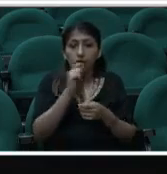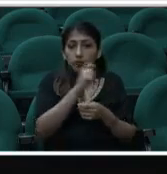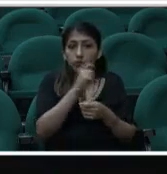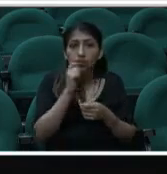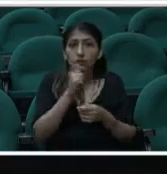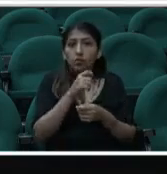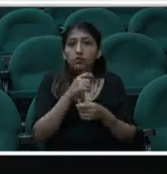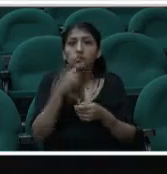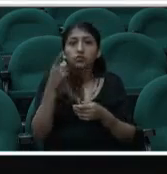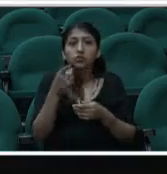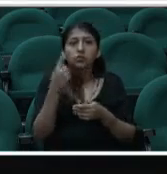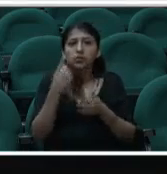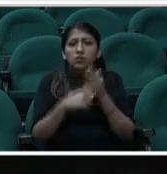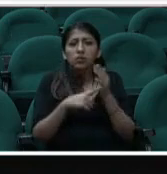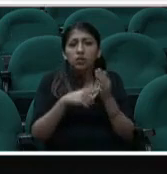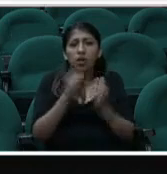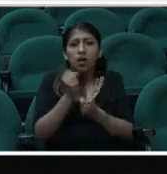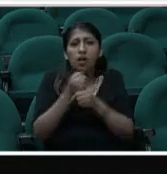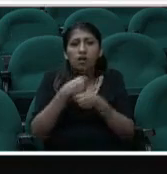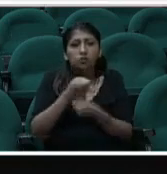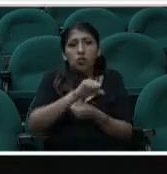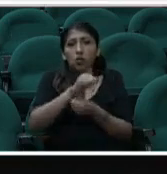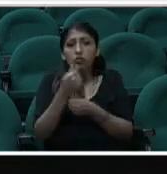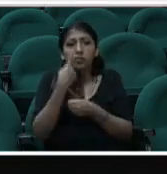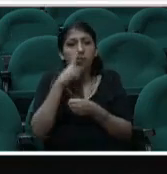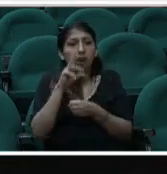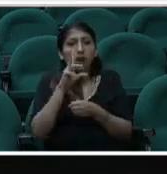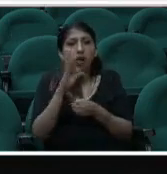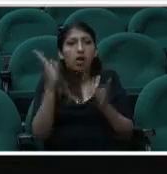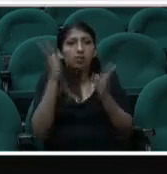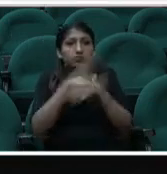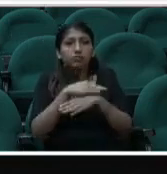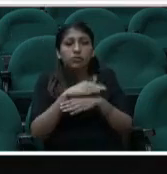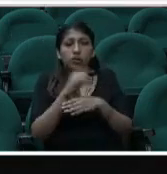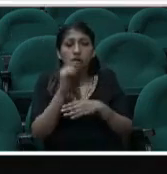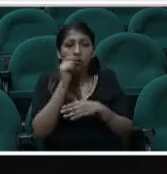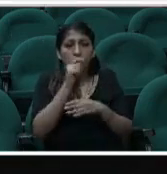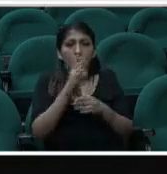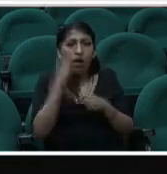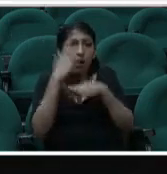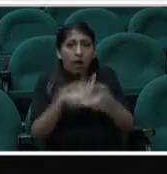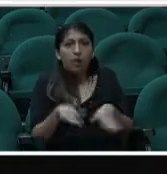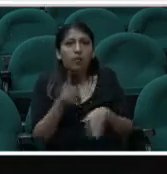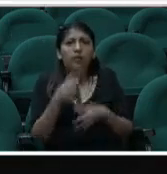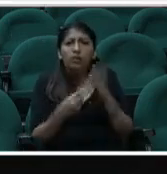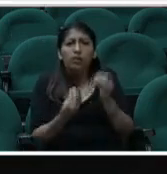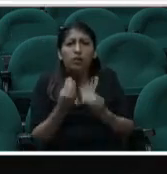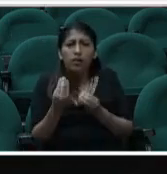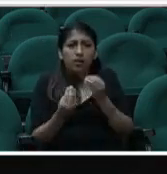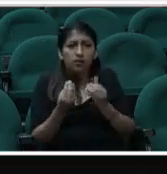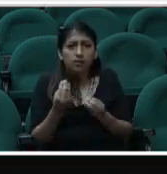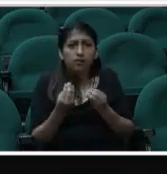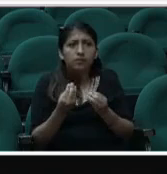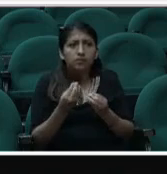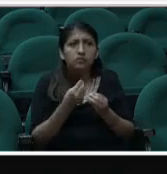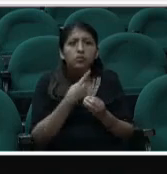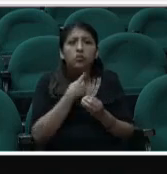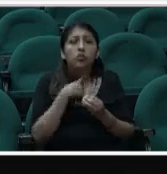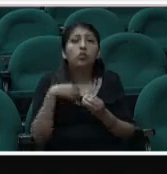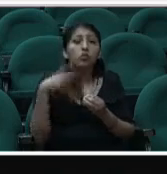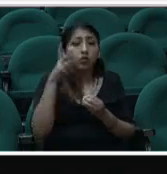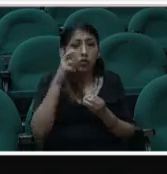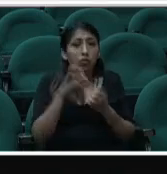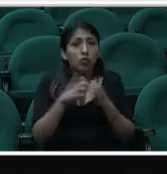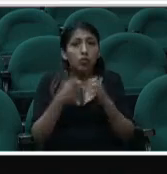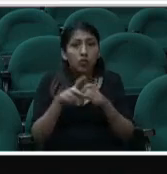qué otras medidas tú impulsaría precisamente para evitar el consumo en los adolescentes tomando en cuenta que en verdad me ratifico yo creo que el problema